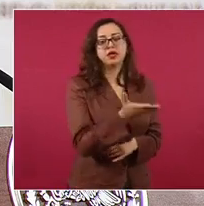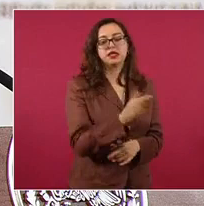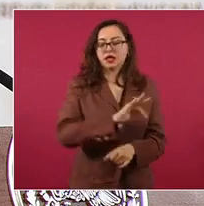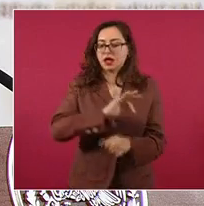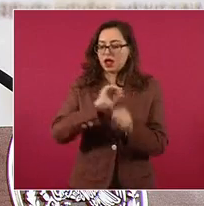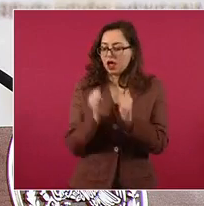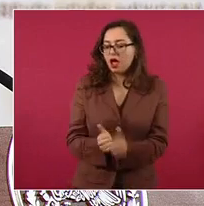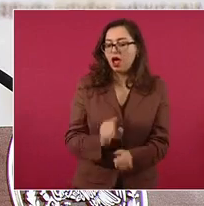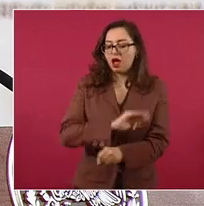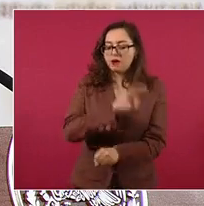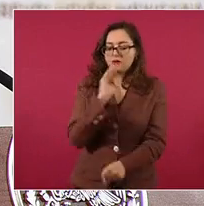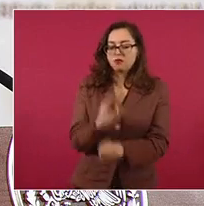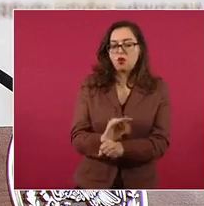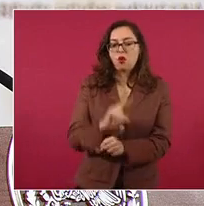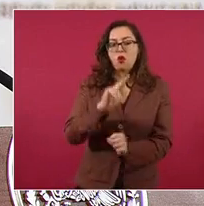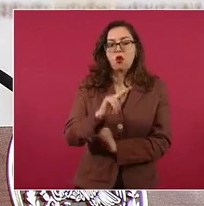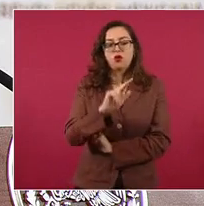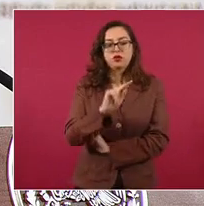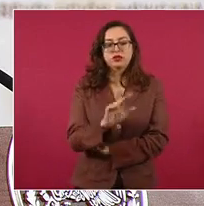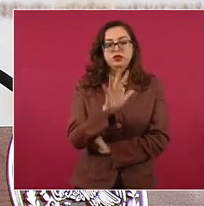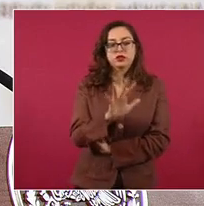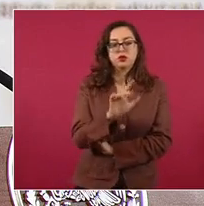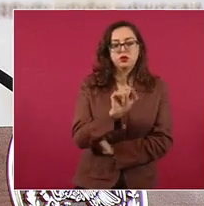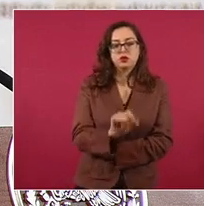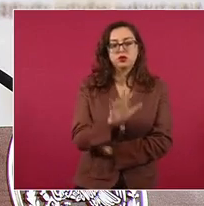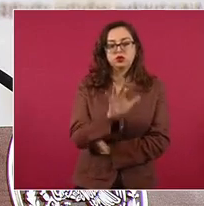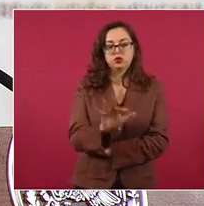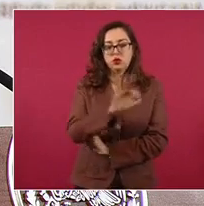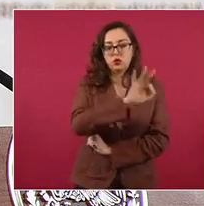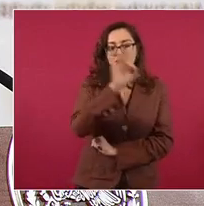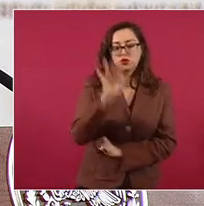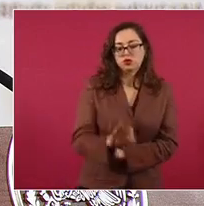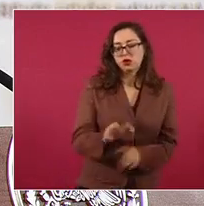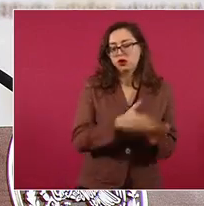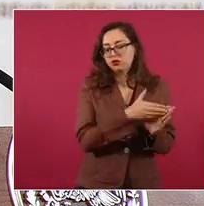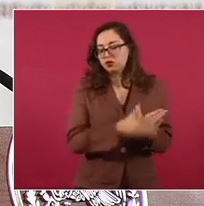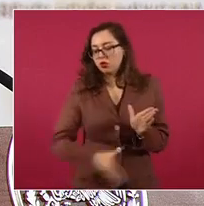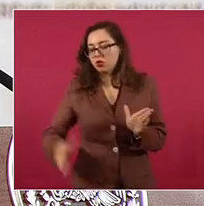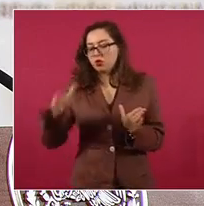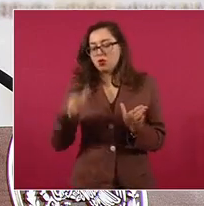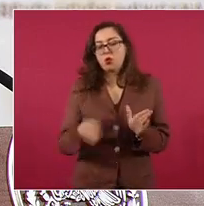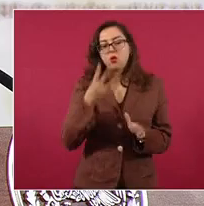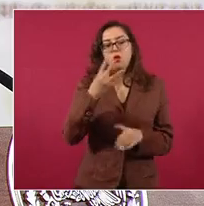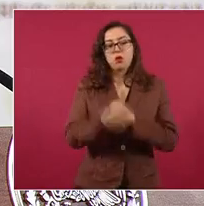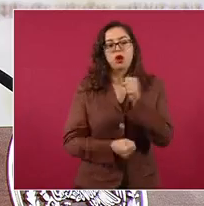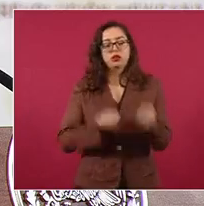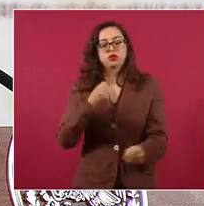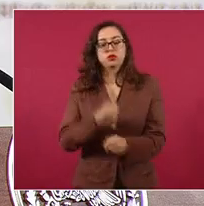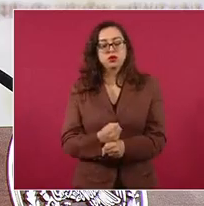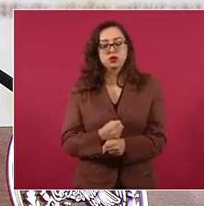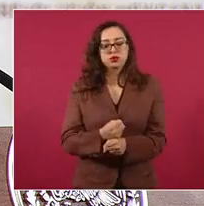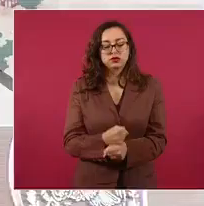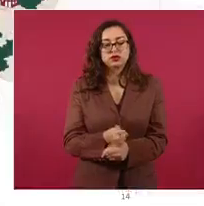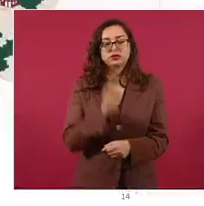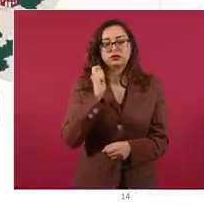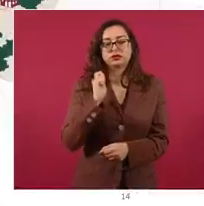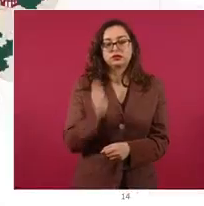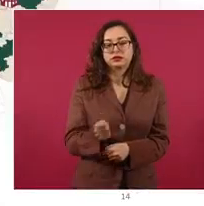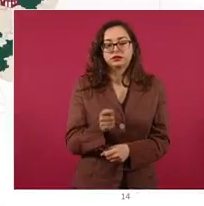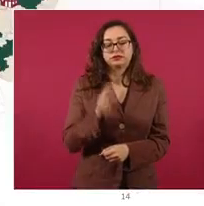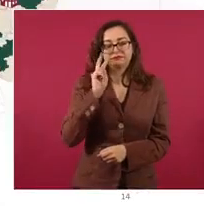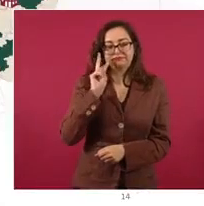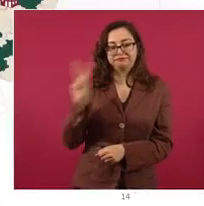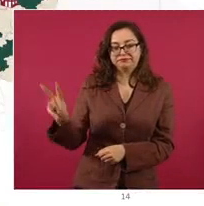de los cuales el 85.5% corresponden a esta administración. De 2013 a la fecha, se